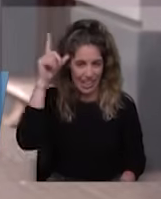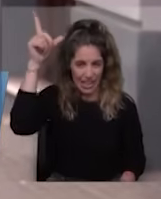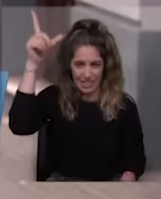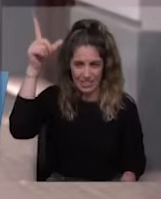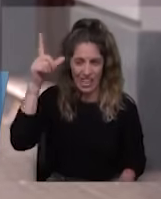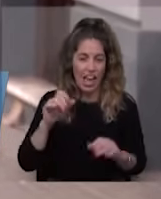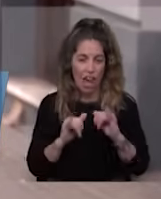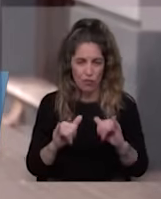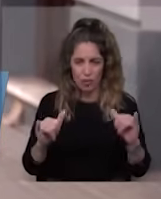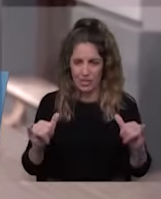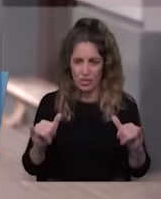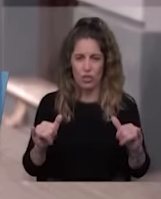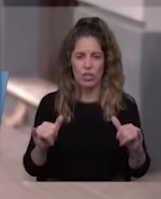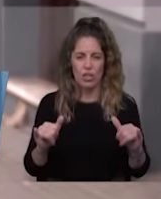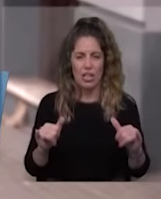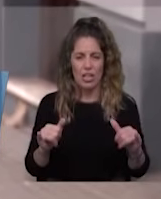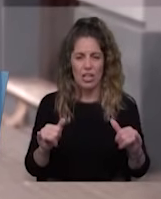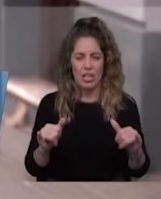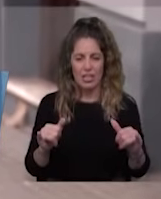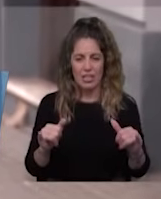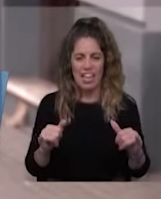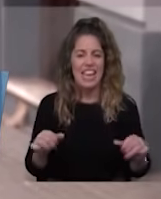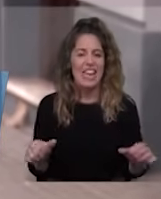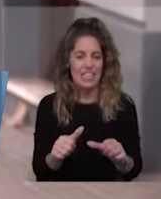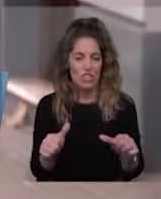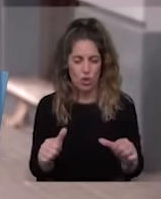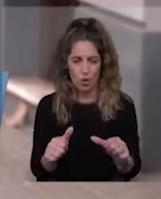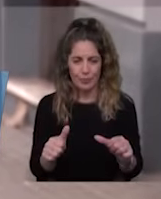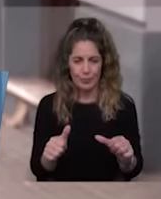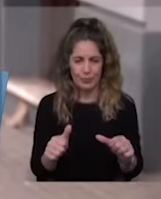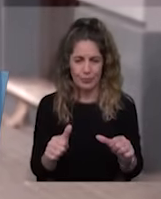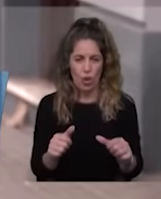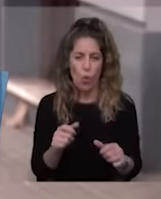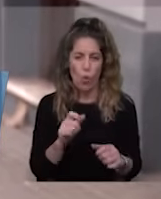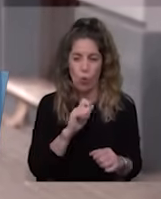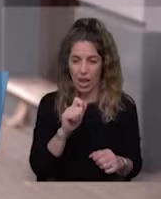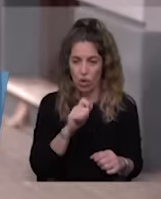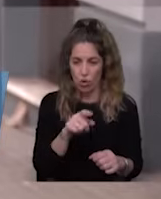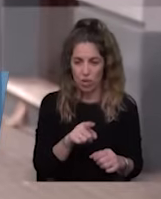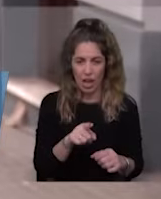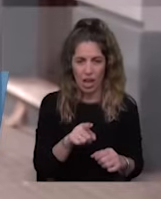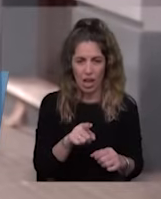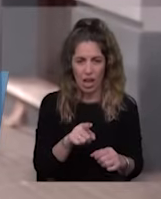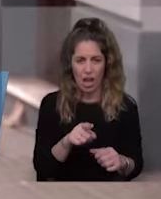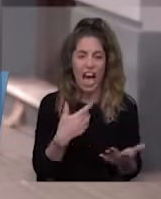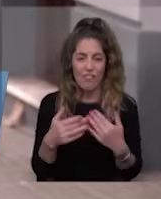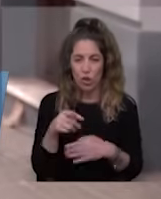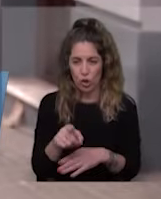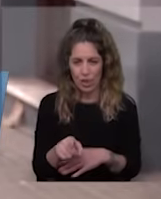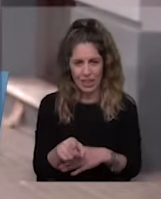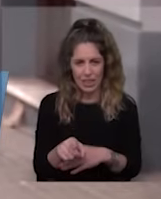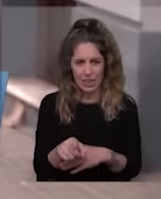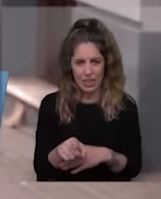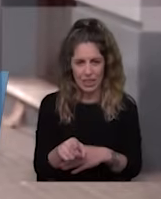e información le le hizo una nota digamos de alguna manera conversó con él